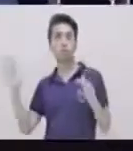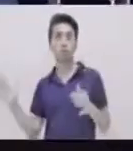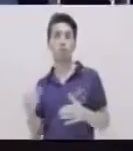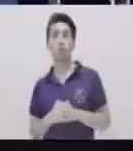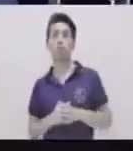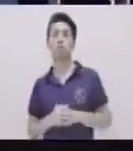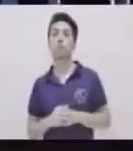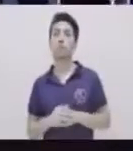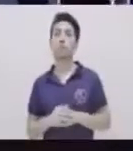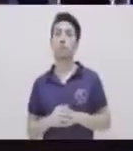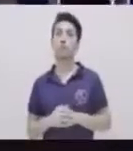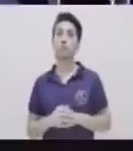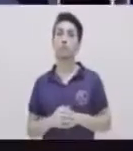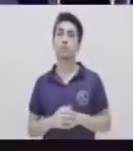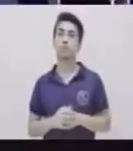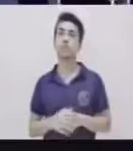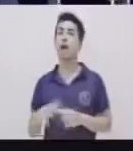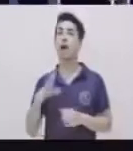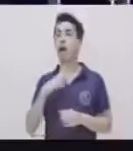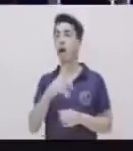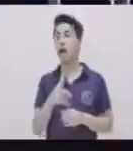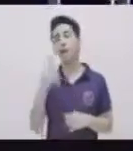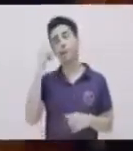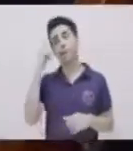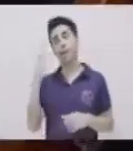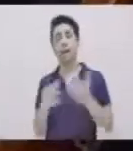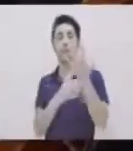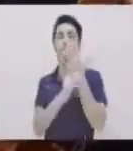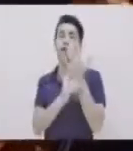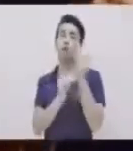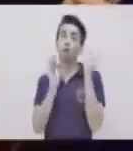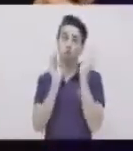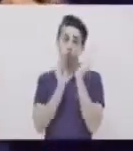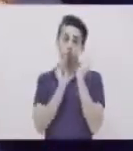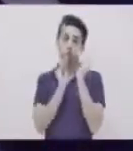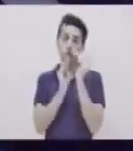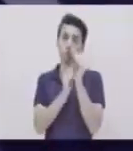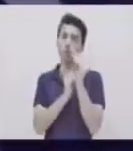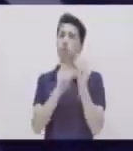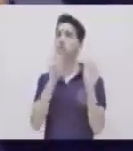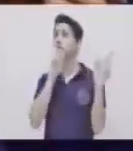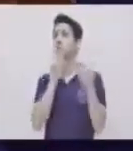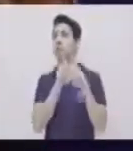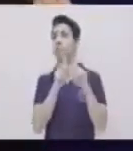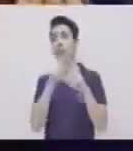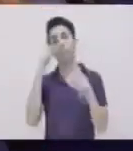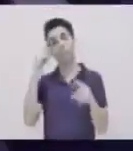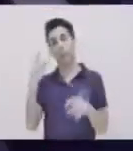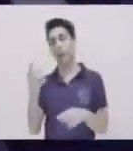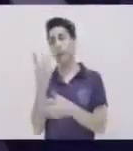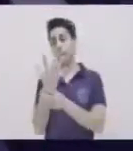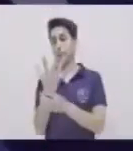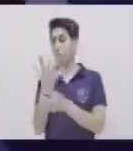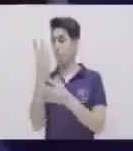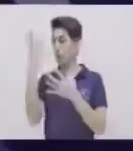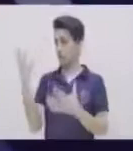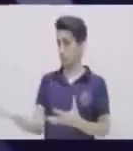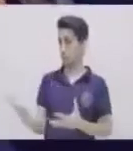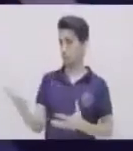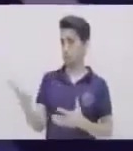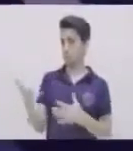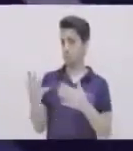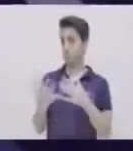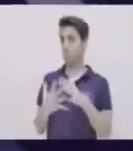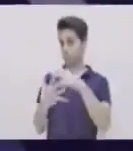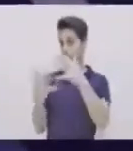para después. Hoy voy a explicar entonces la diferencia de ellos, pero voy a tocar con una pieza que es muy